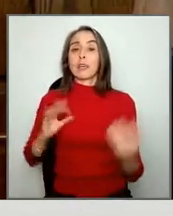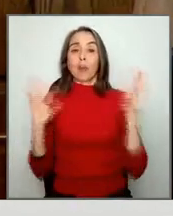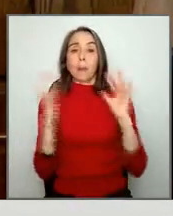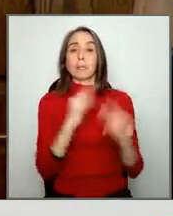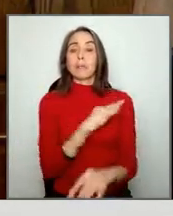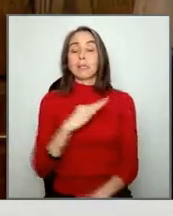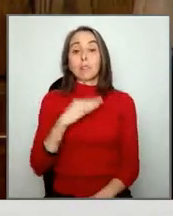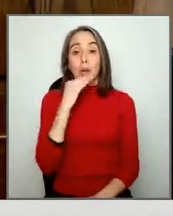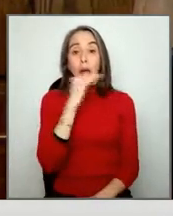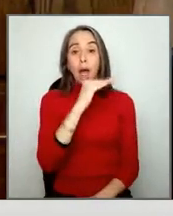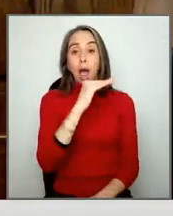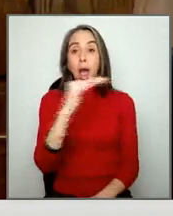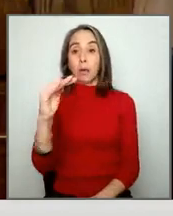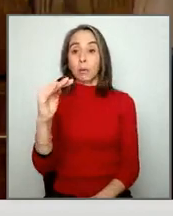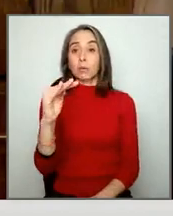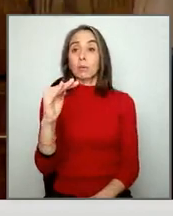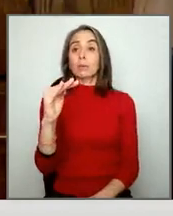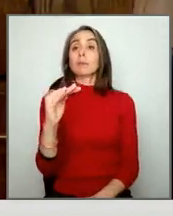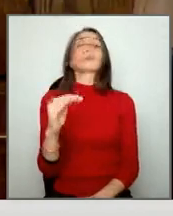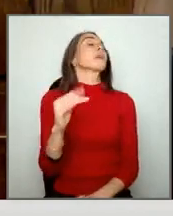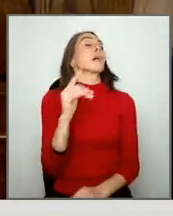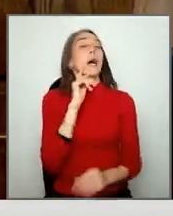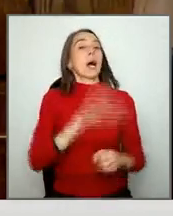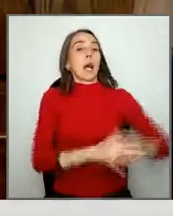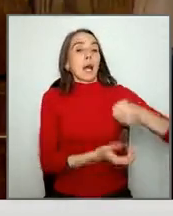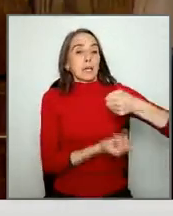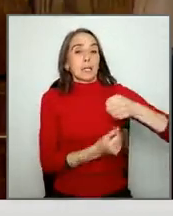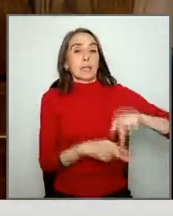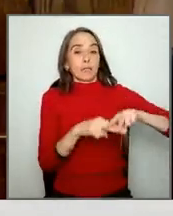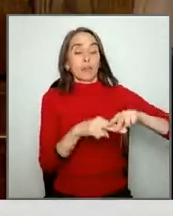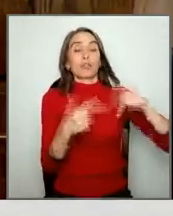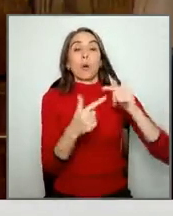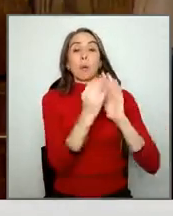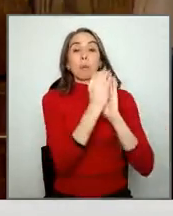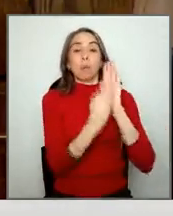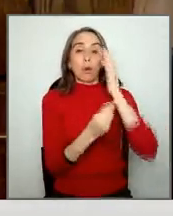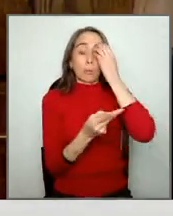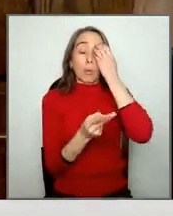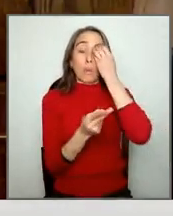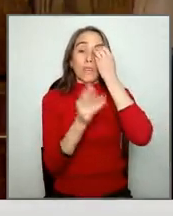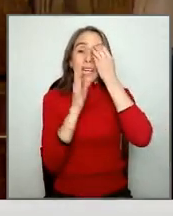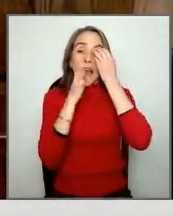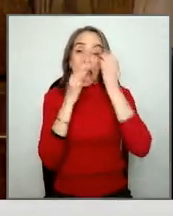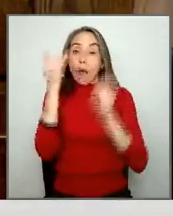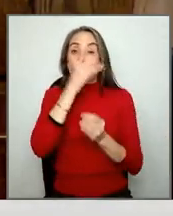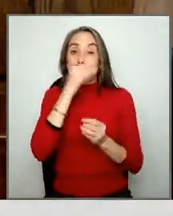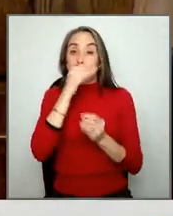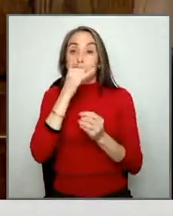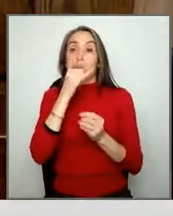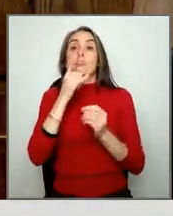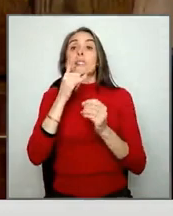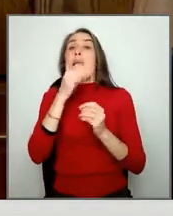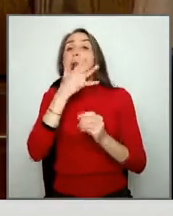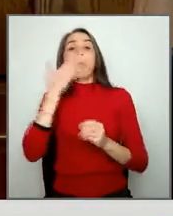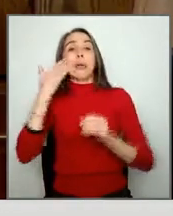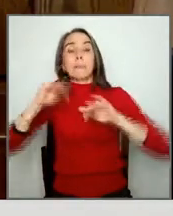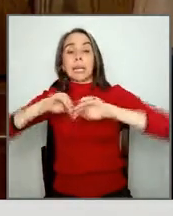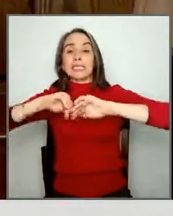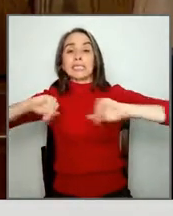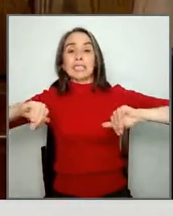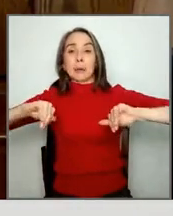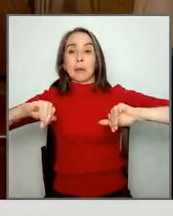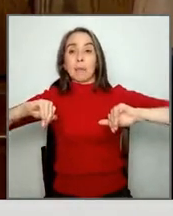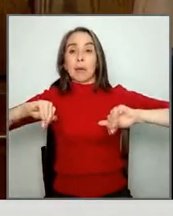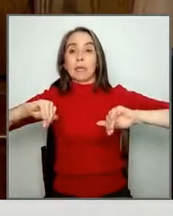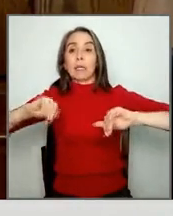existan recursos y políticas públicas destinadas a separar las aguas hoy día en cualquier de nuestras